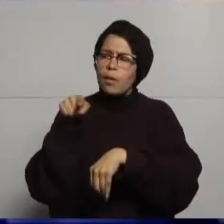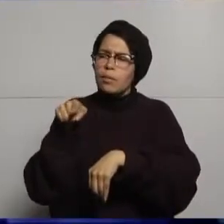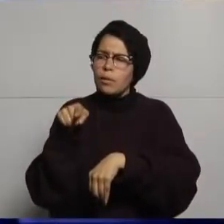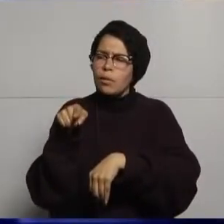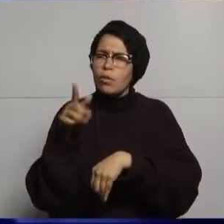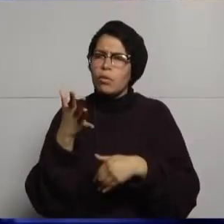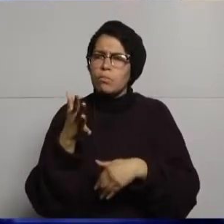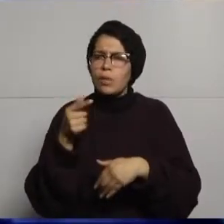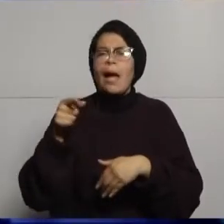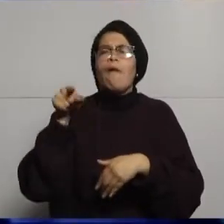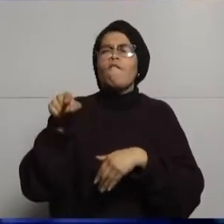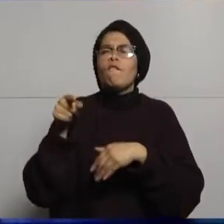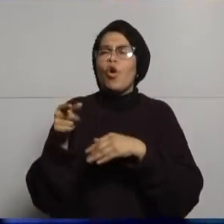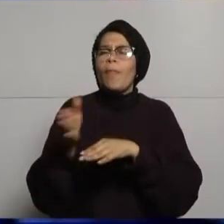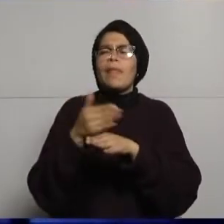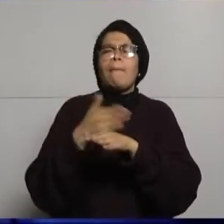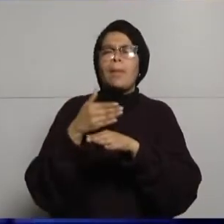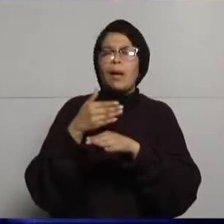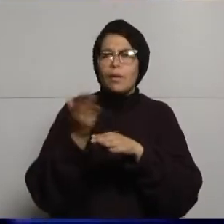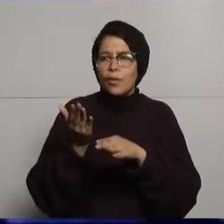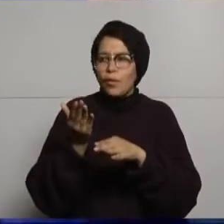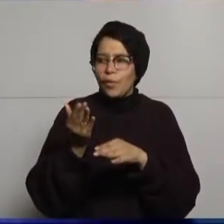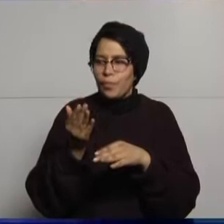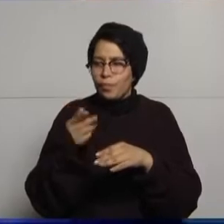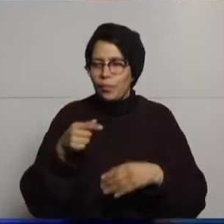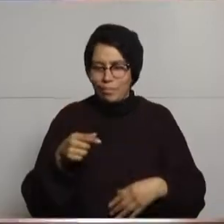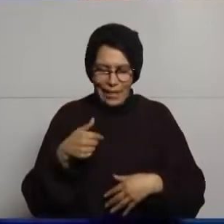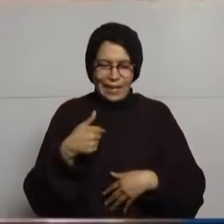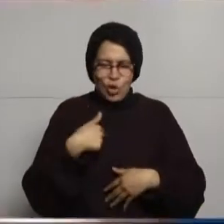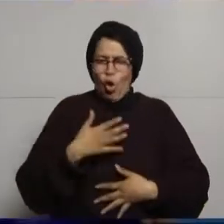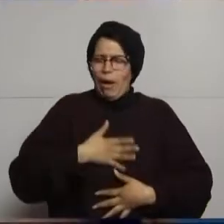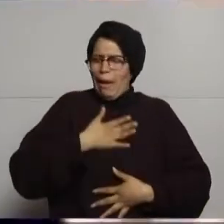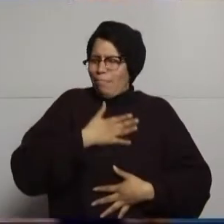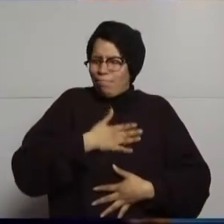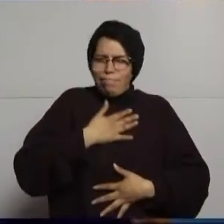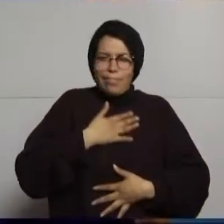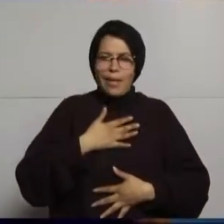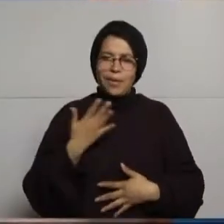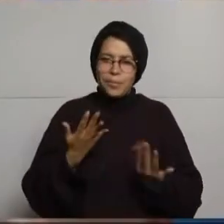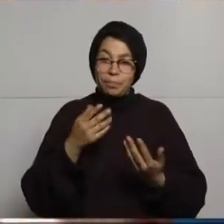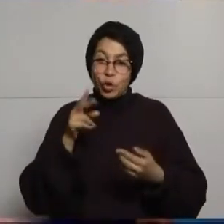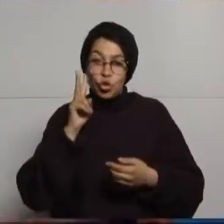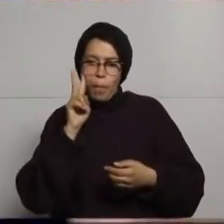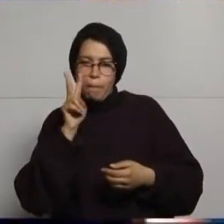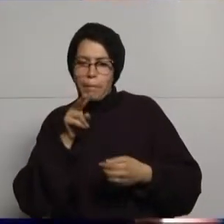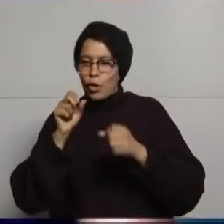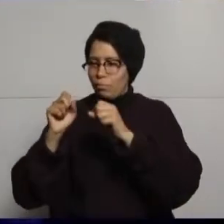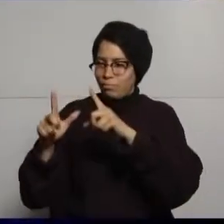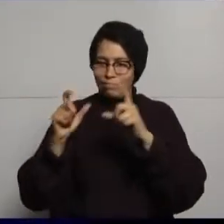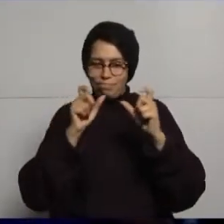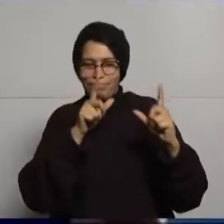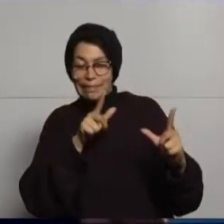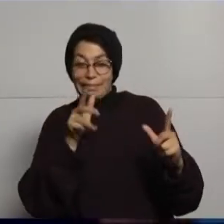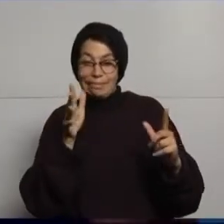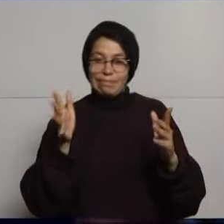más temprano que nosotros, creo. ¿No? Encantado, yo sí, tengo además las dos imágenes, la mía en directo y la mía en